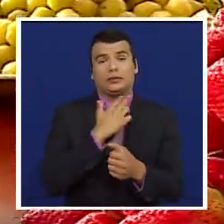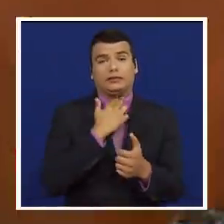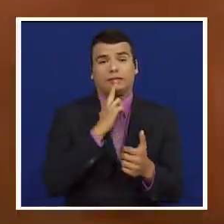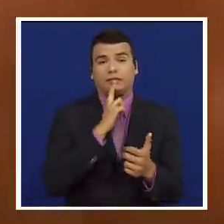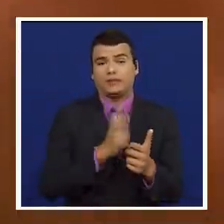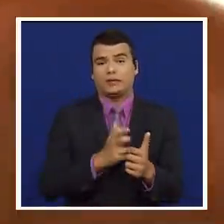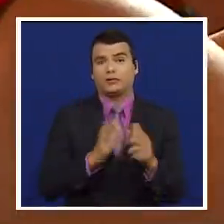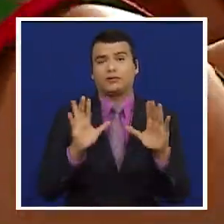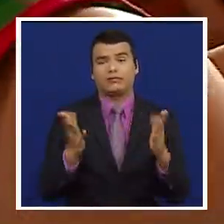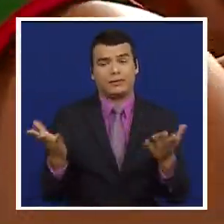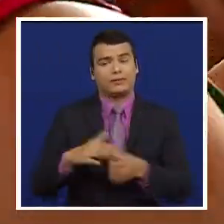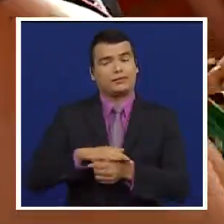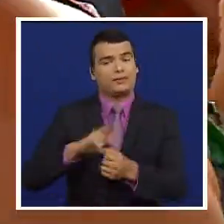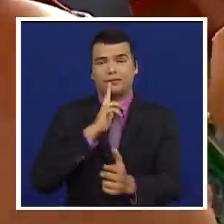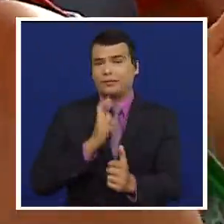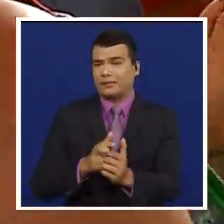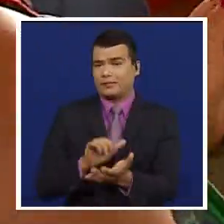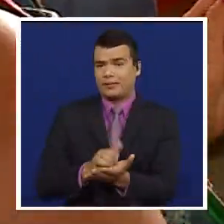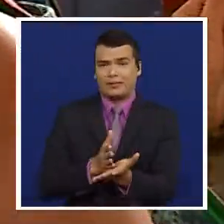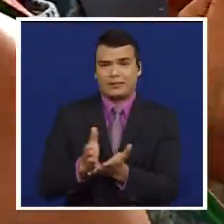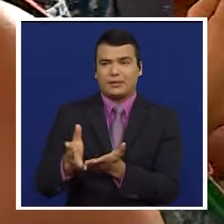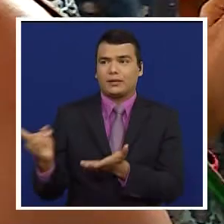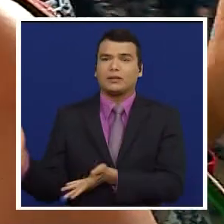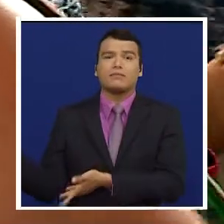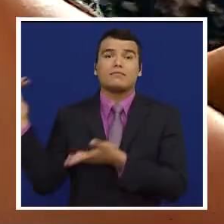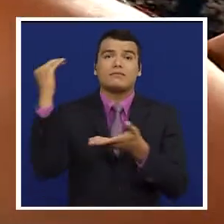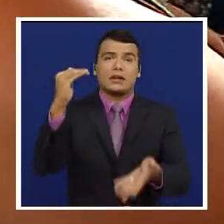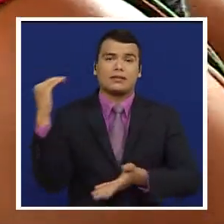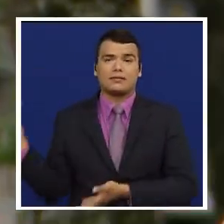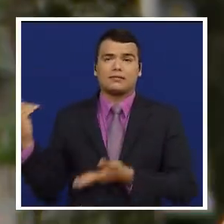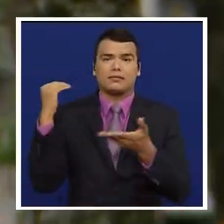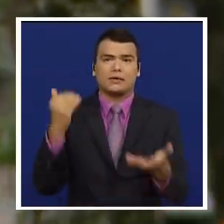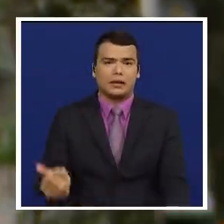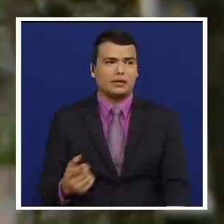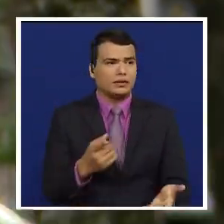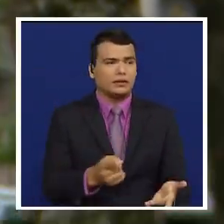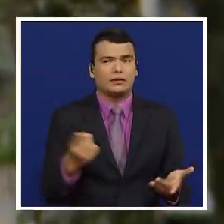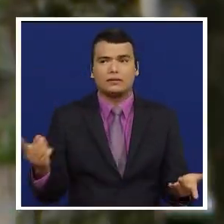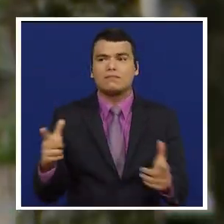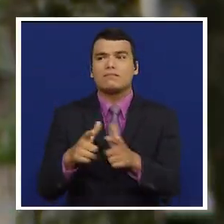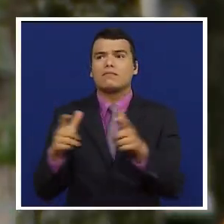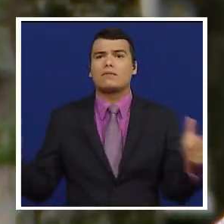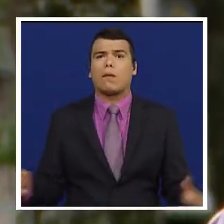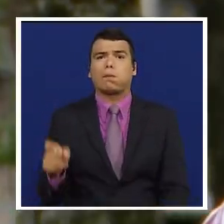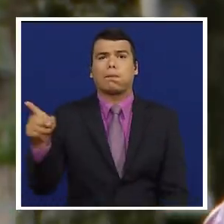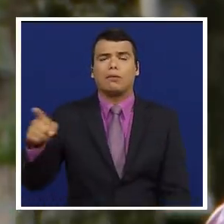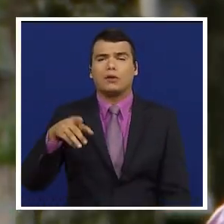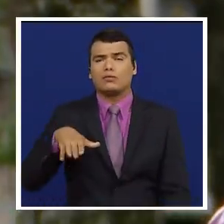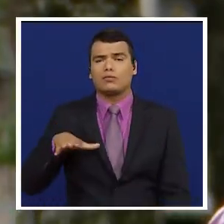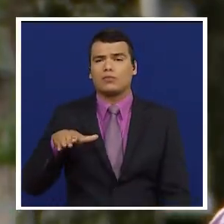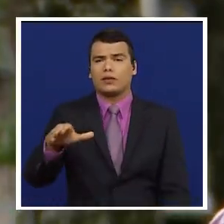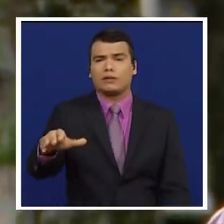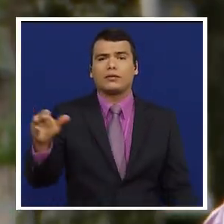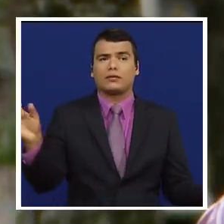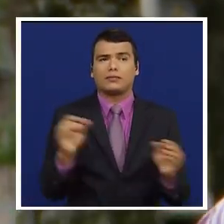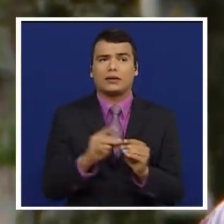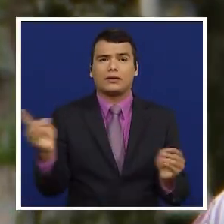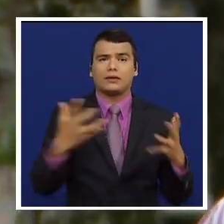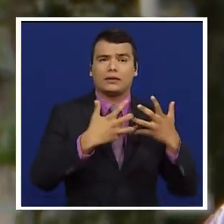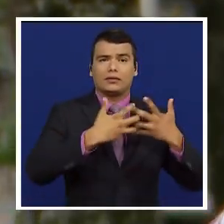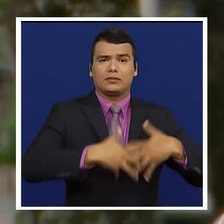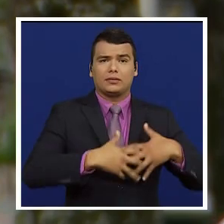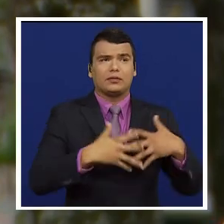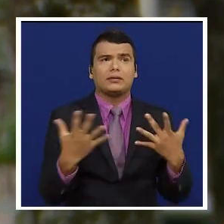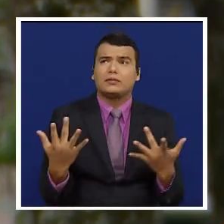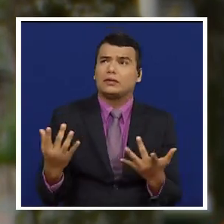la situación sigue siendo muy difícil en tanto en el abastecimiento, que está al límite en Buenaventura, y en el abastecimiento de las compañías, que también